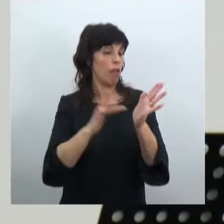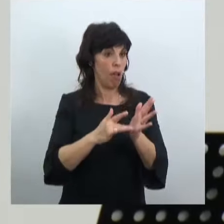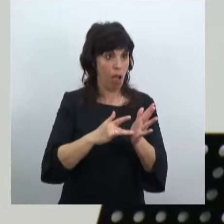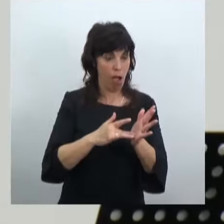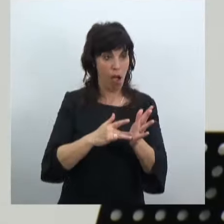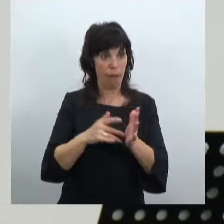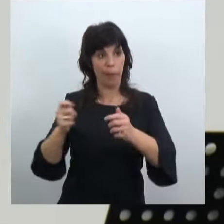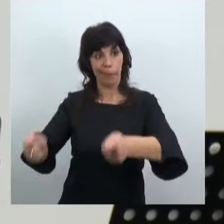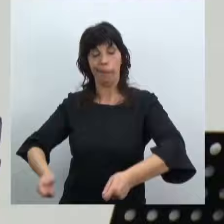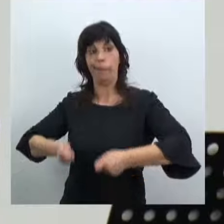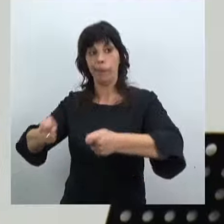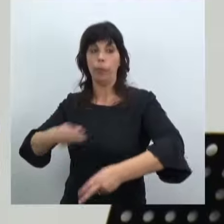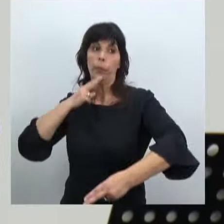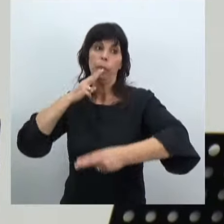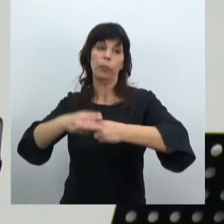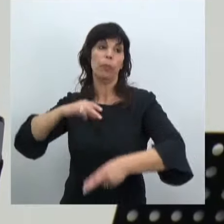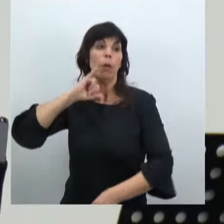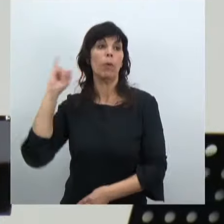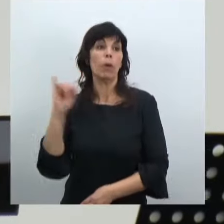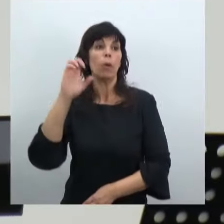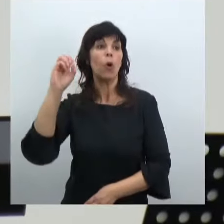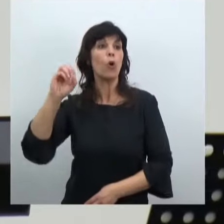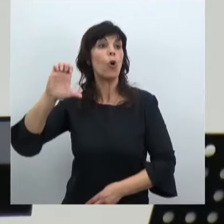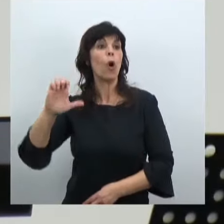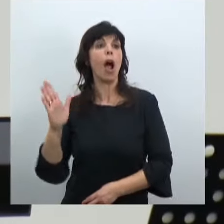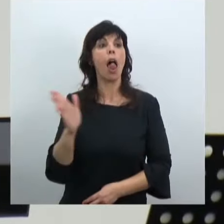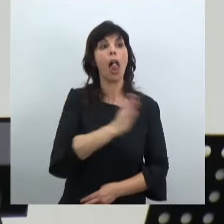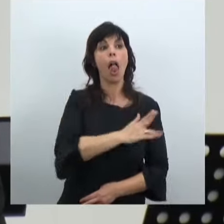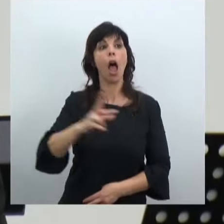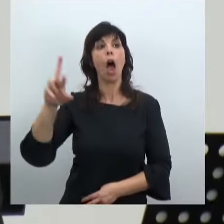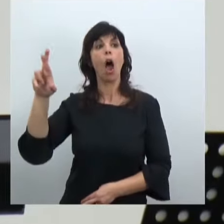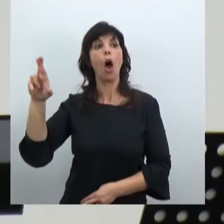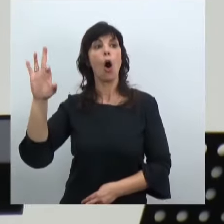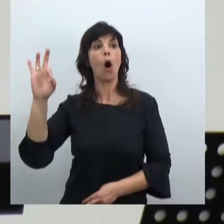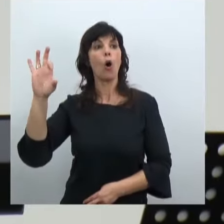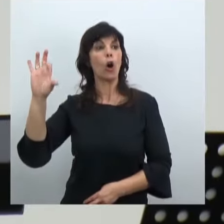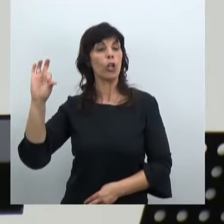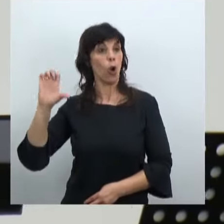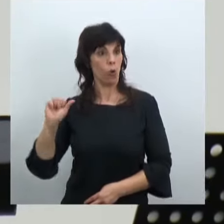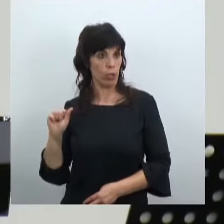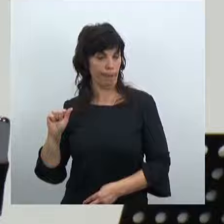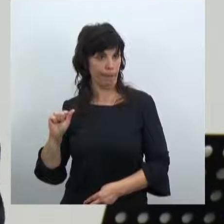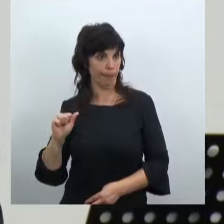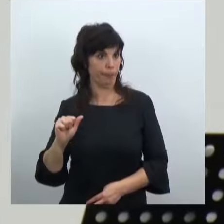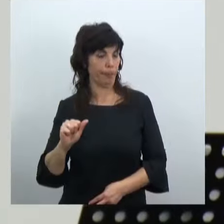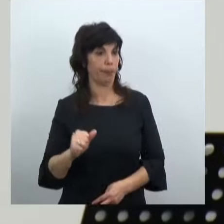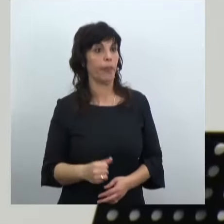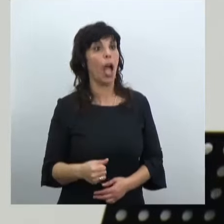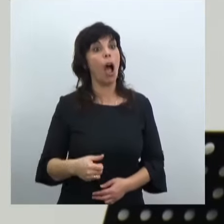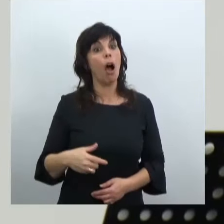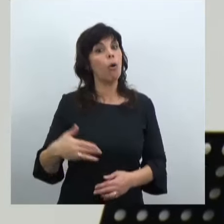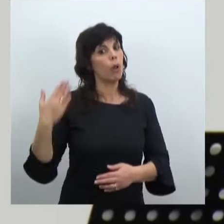Estuvo con nosotros en México y fue impresionante cómo predicó Joe Rosa en México. Y luego en